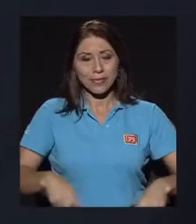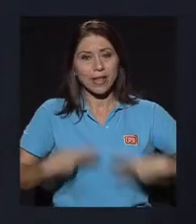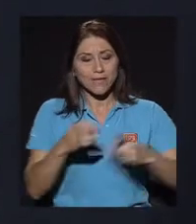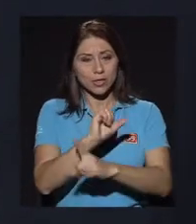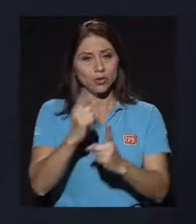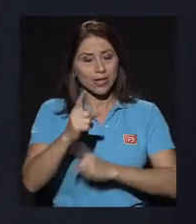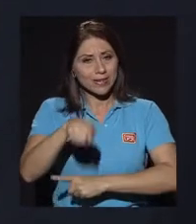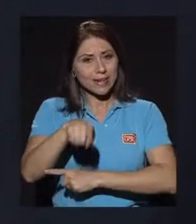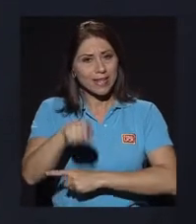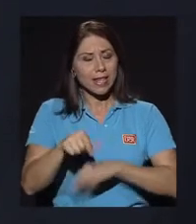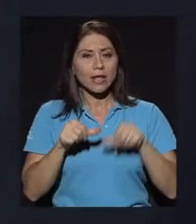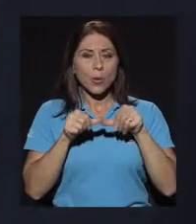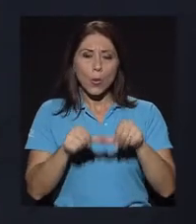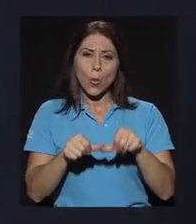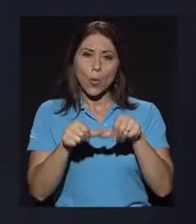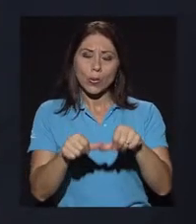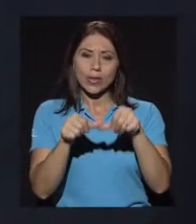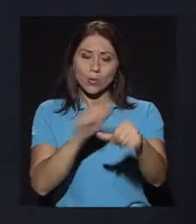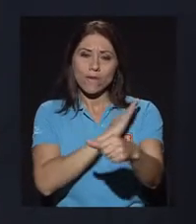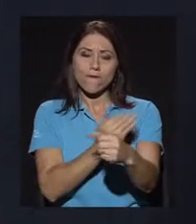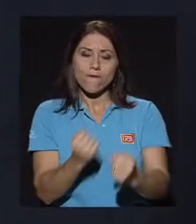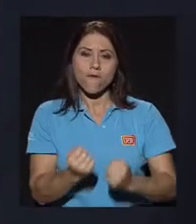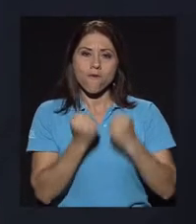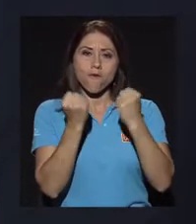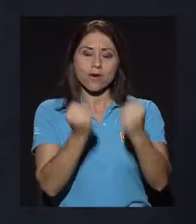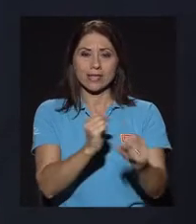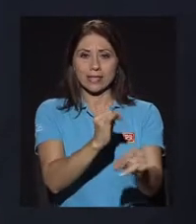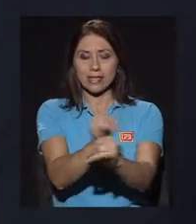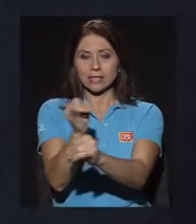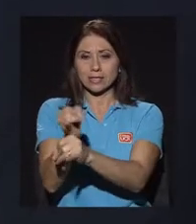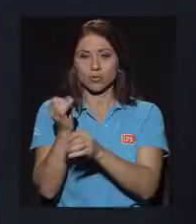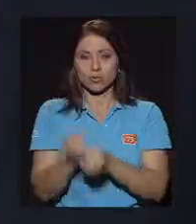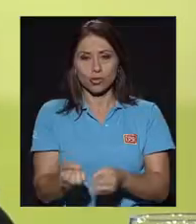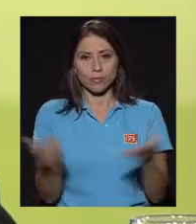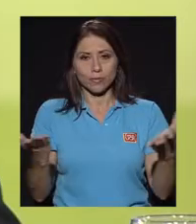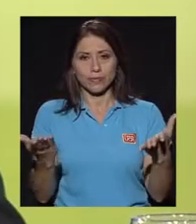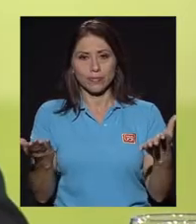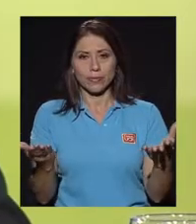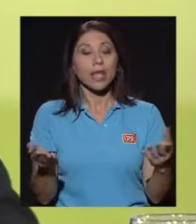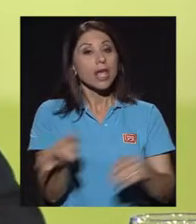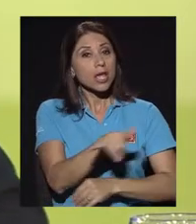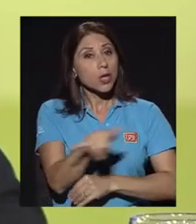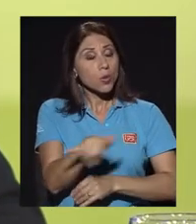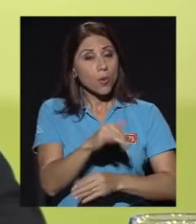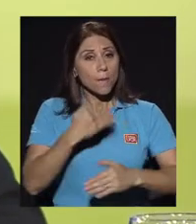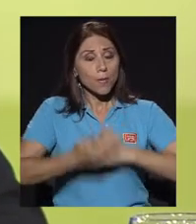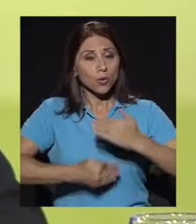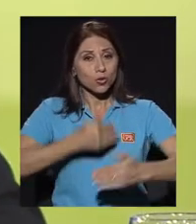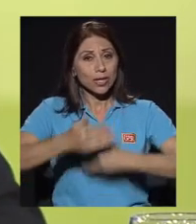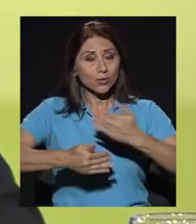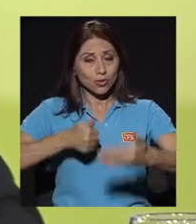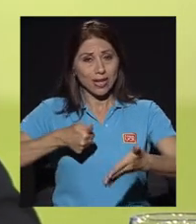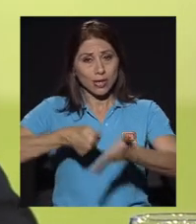la vida social requiere la continuidad y el fortalecimiento de su institucionalidad, así como